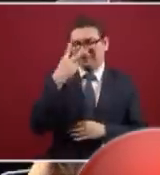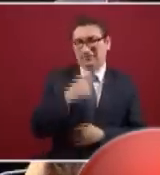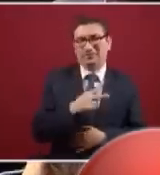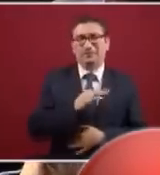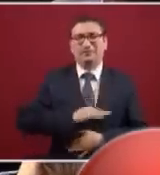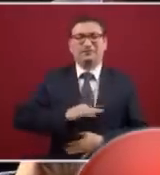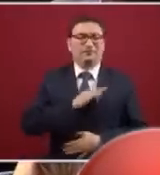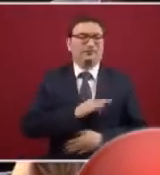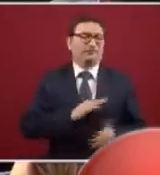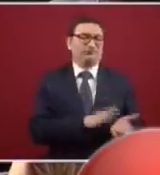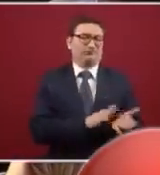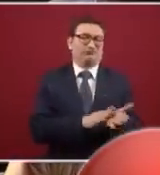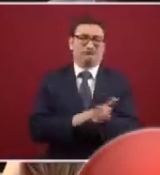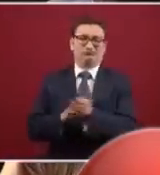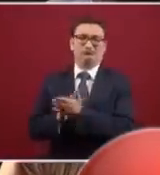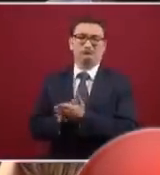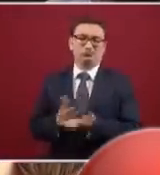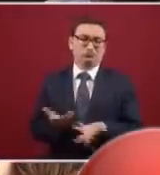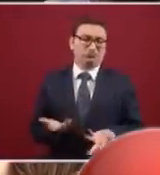mexicanos,